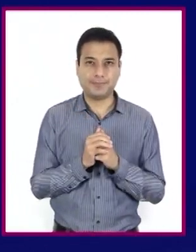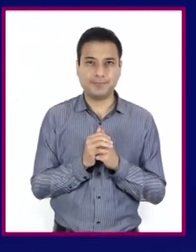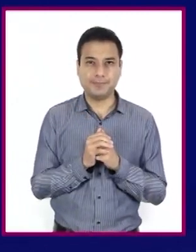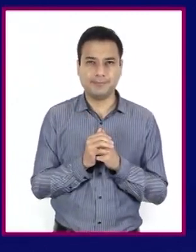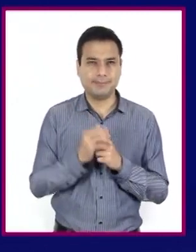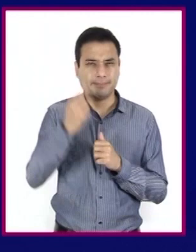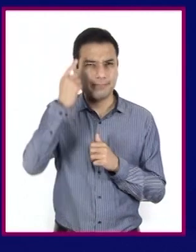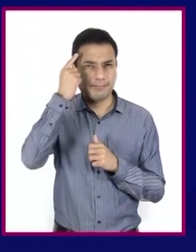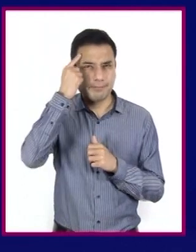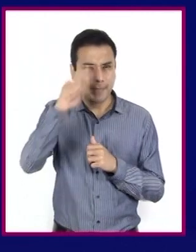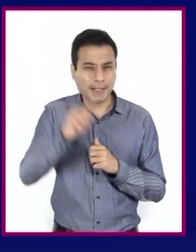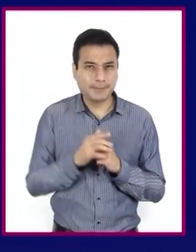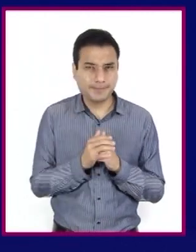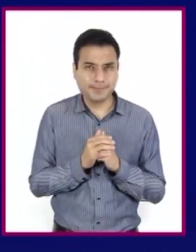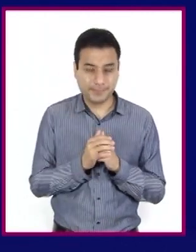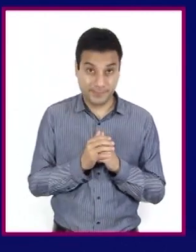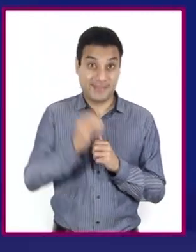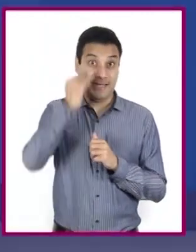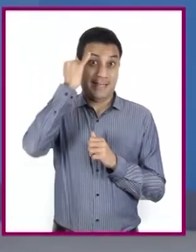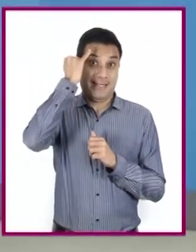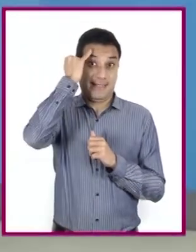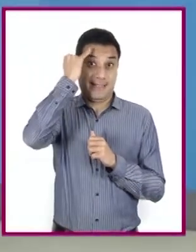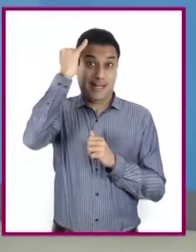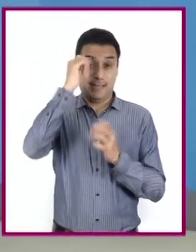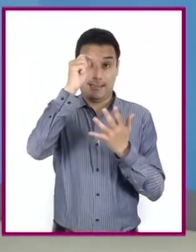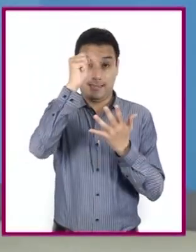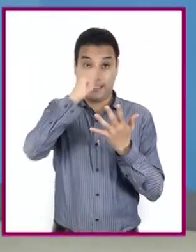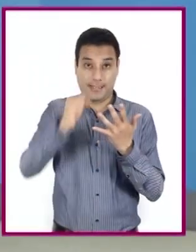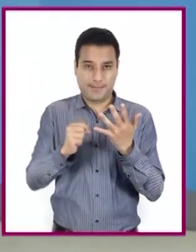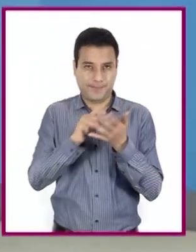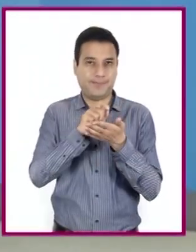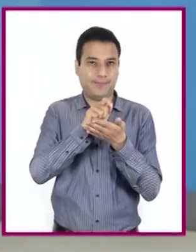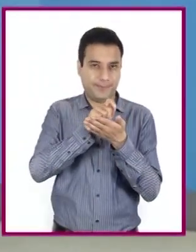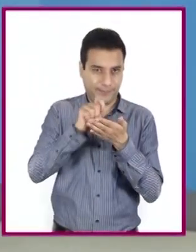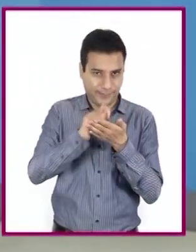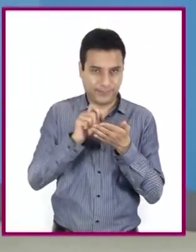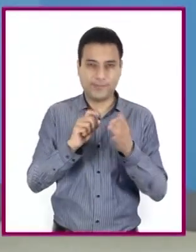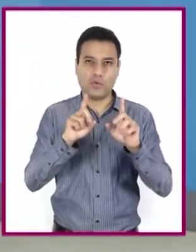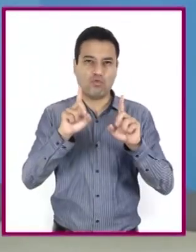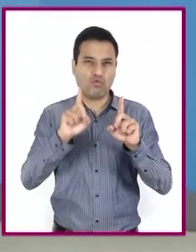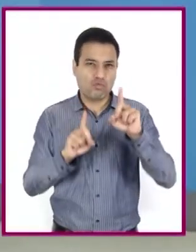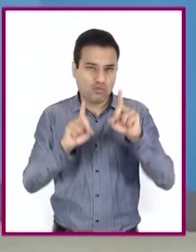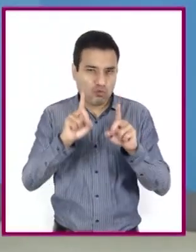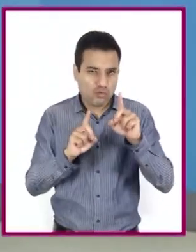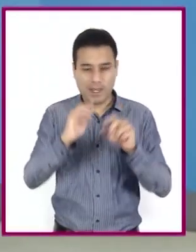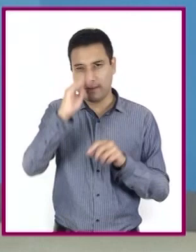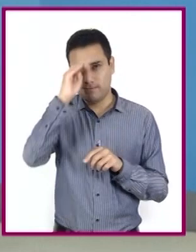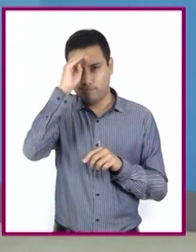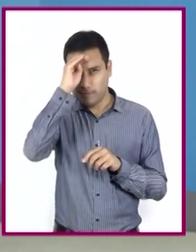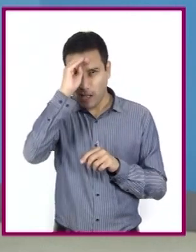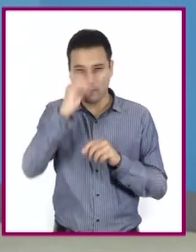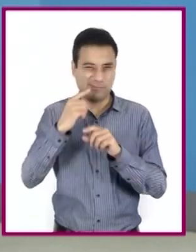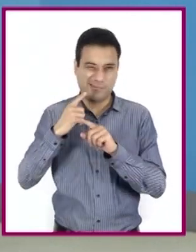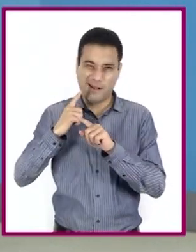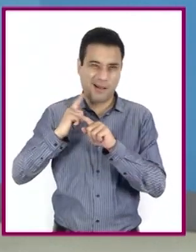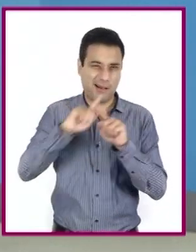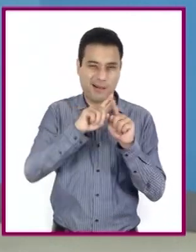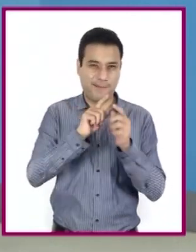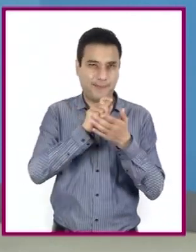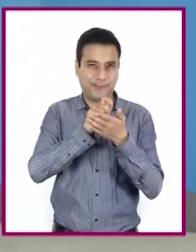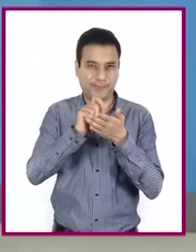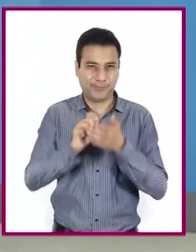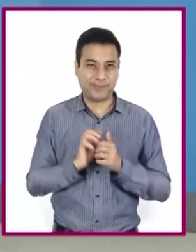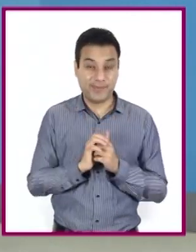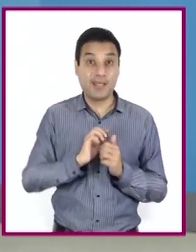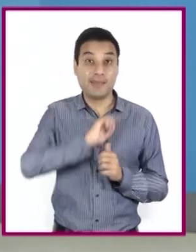para registrar las ideas principales, así como dudas y reflexiones para que posteriormente